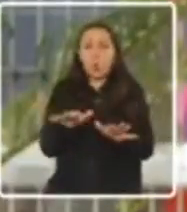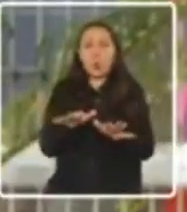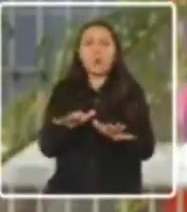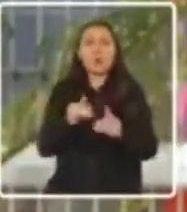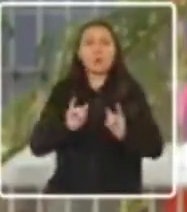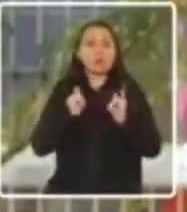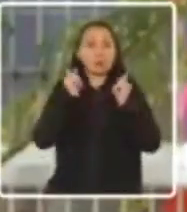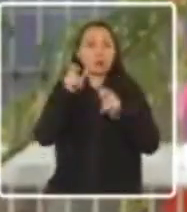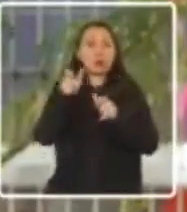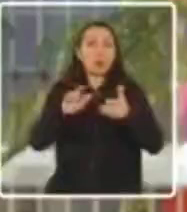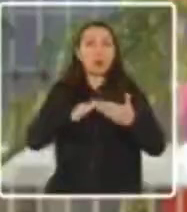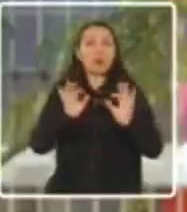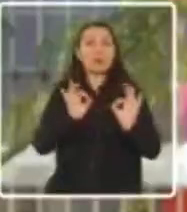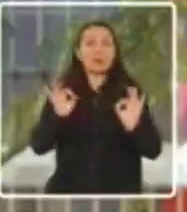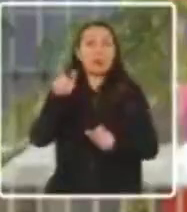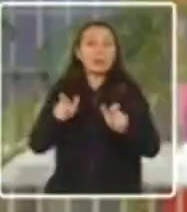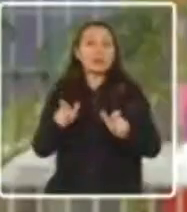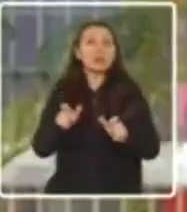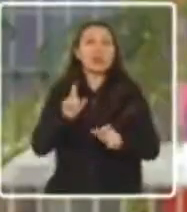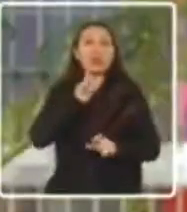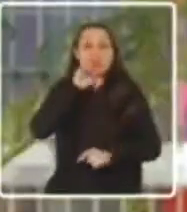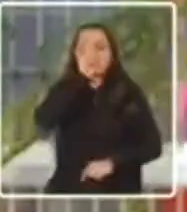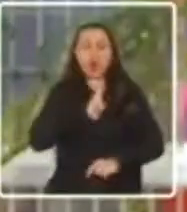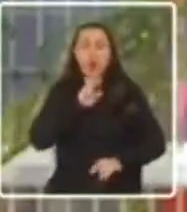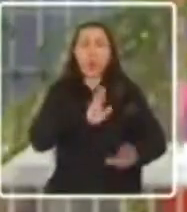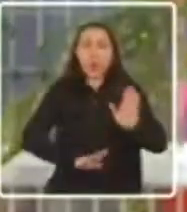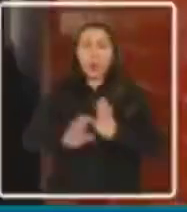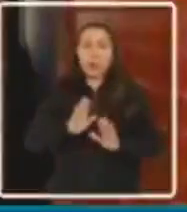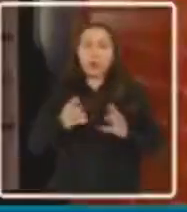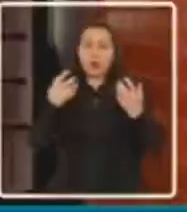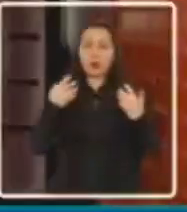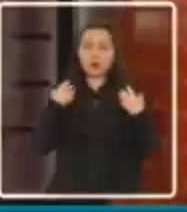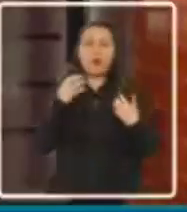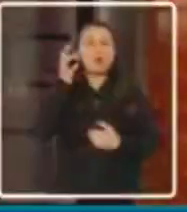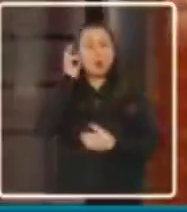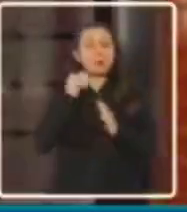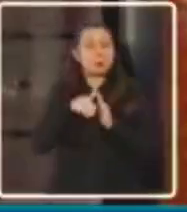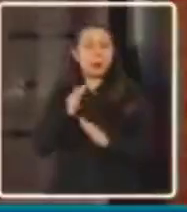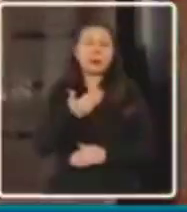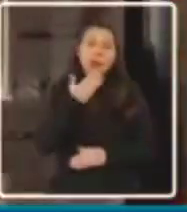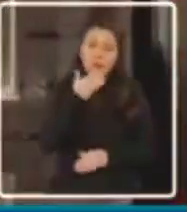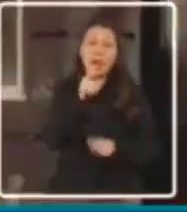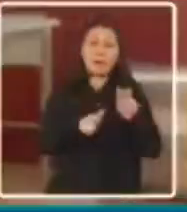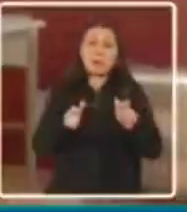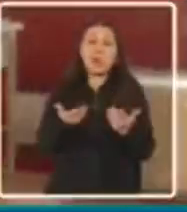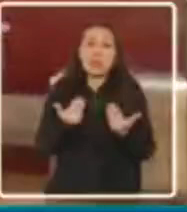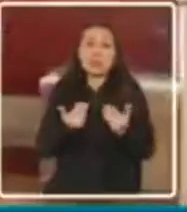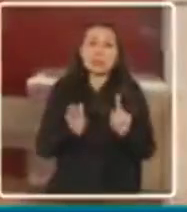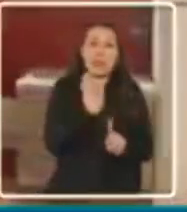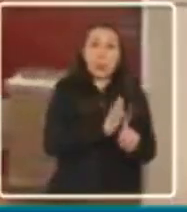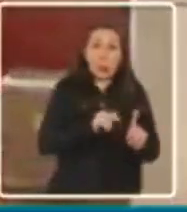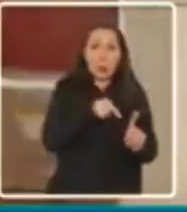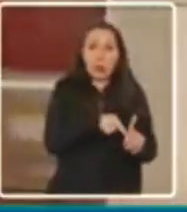y disfrute de la comunidad, especialmente para las personas cuidadoras, especialmente para las mujeres y también para las personas que requieren de